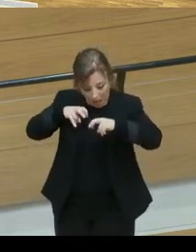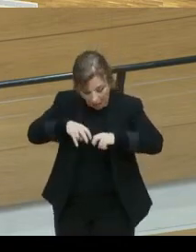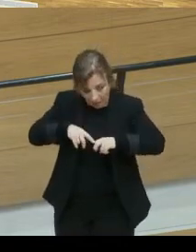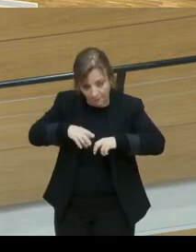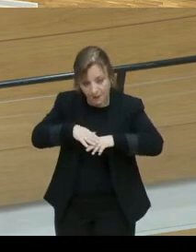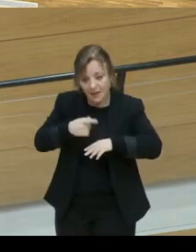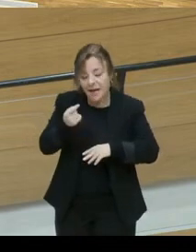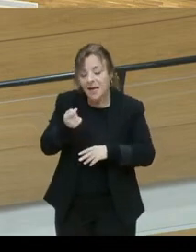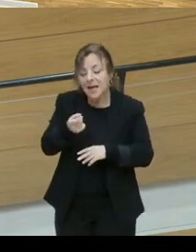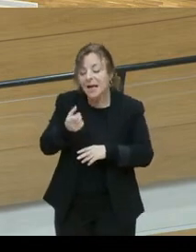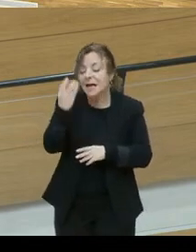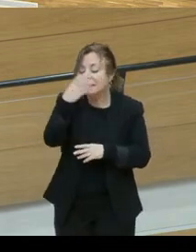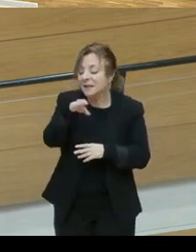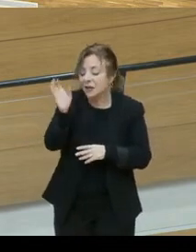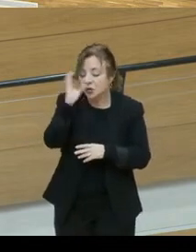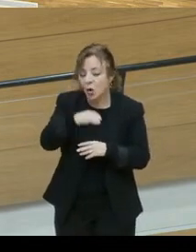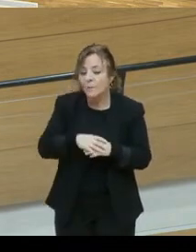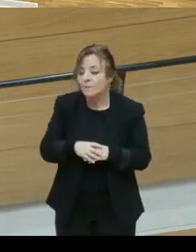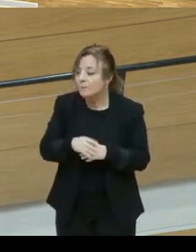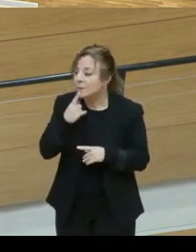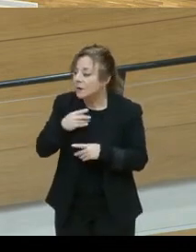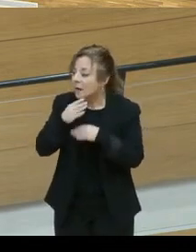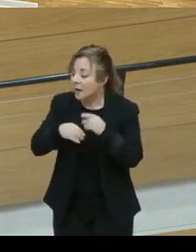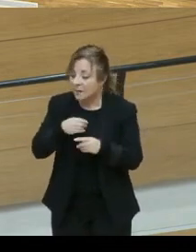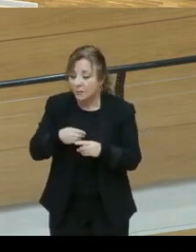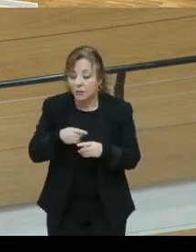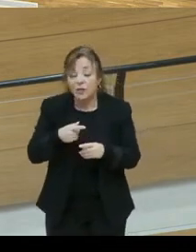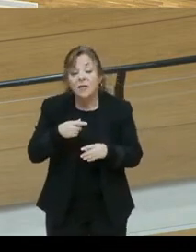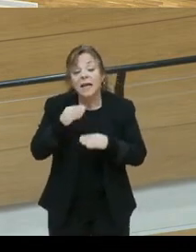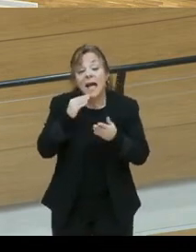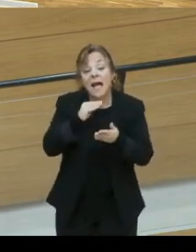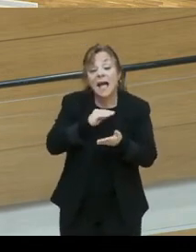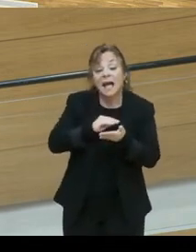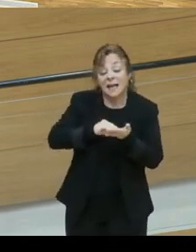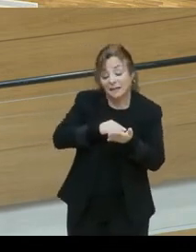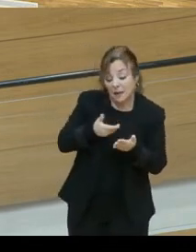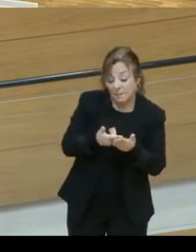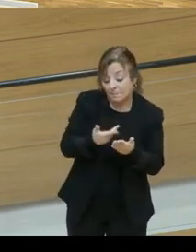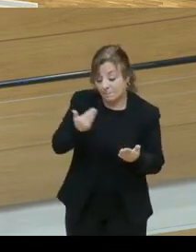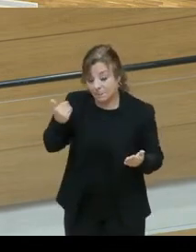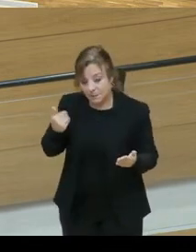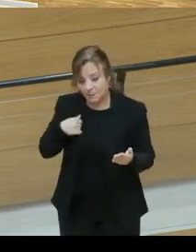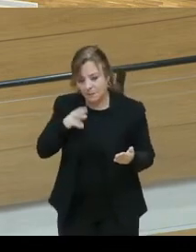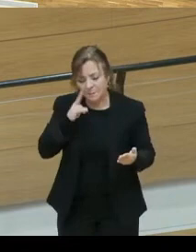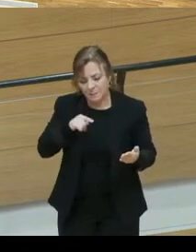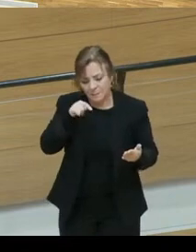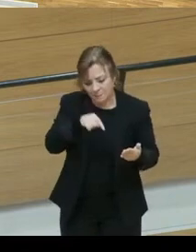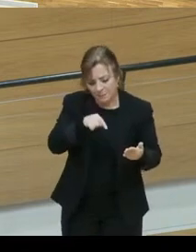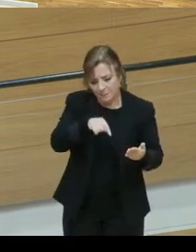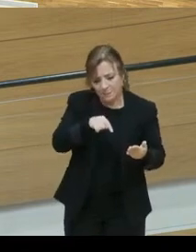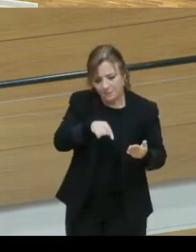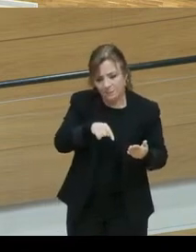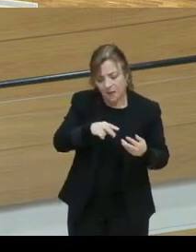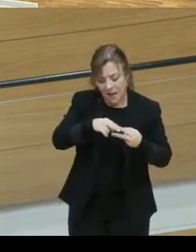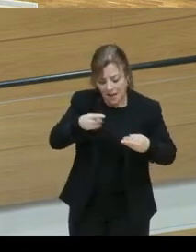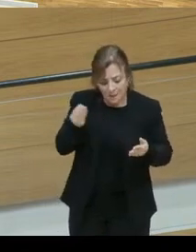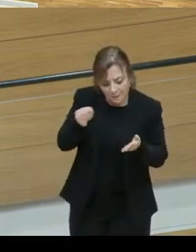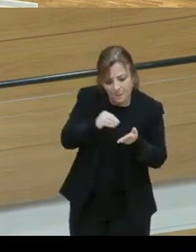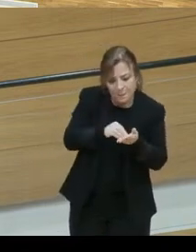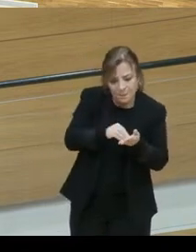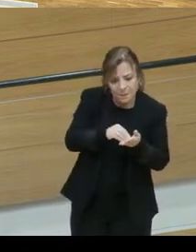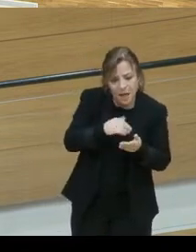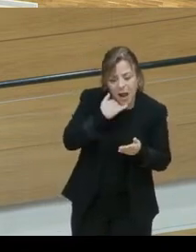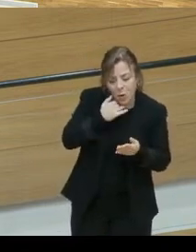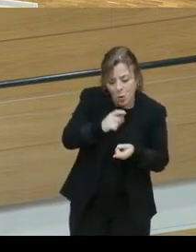girasol, procedemos a extraerle los lípidos para ver si esa inserción de los genes ha causado